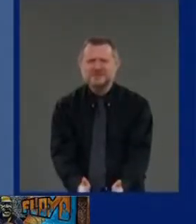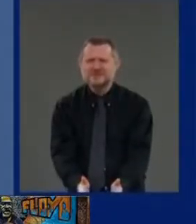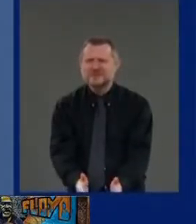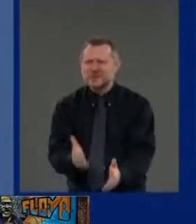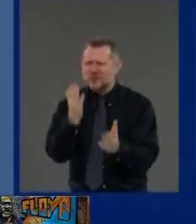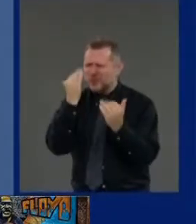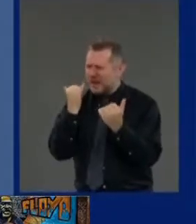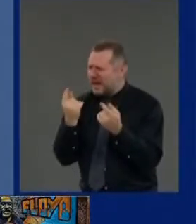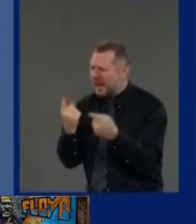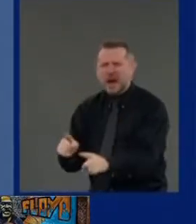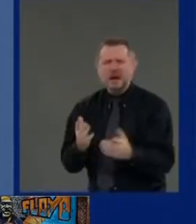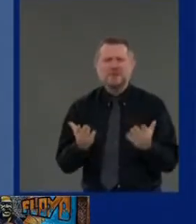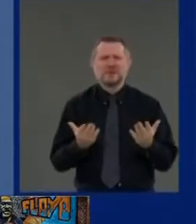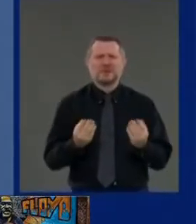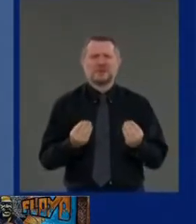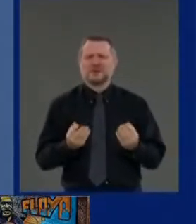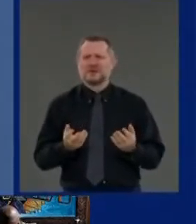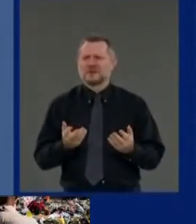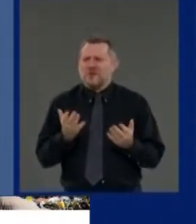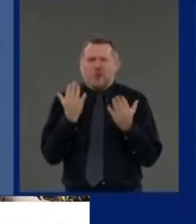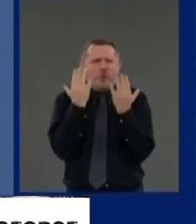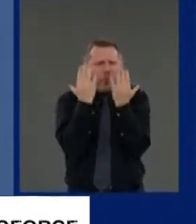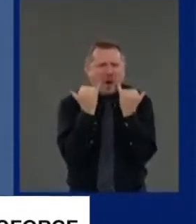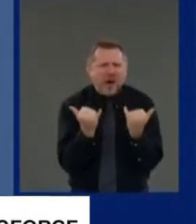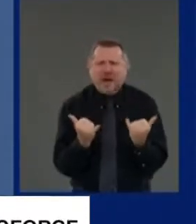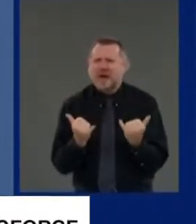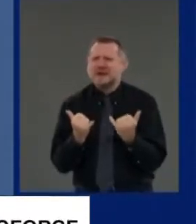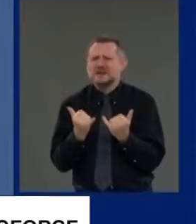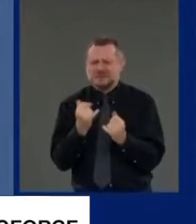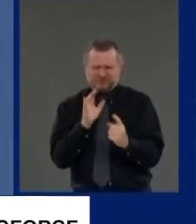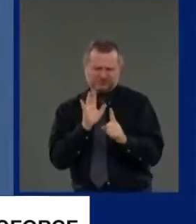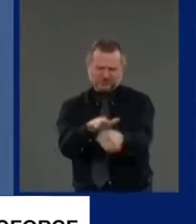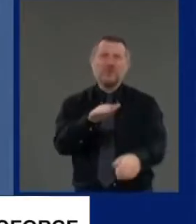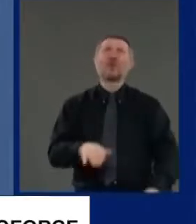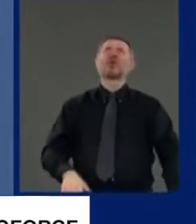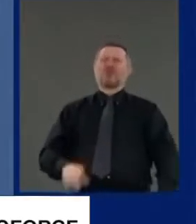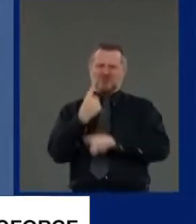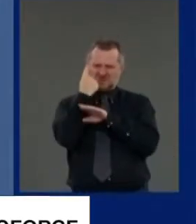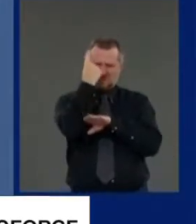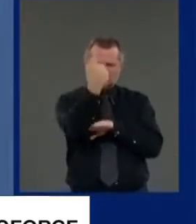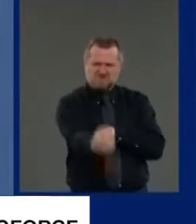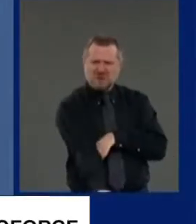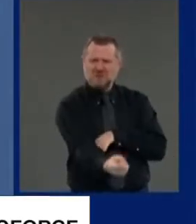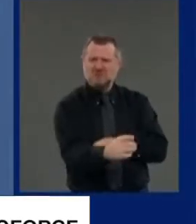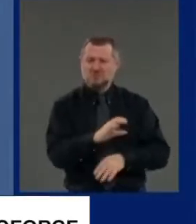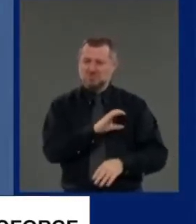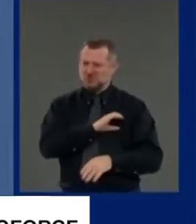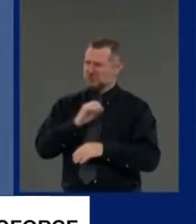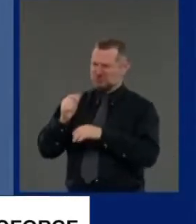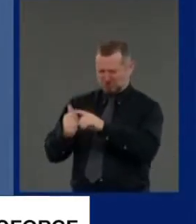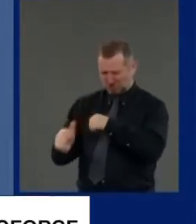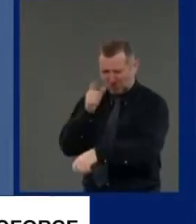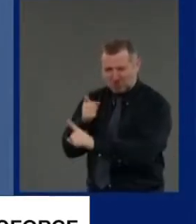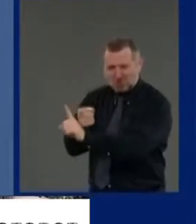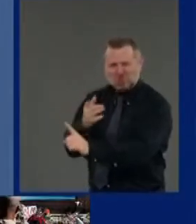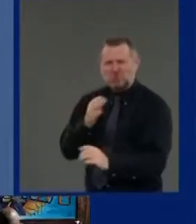¿Por qué? ¿Por qué? ¿Por qué era necesario? ¿Dónde estaba la amenaza? Un señor mayor, ¿dónde estaba la amenaza? Y luego pasan junto